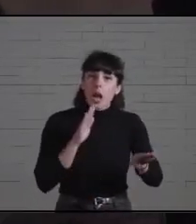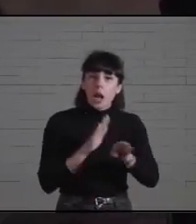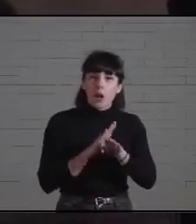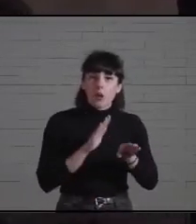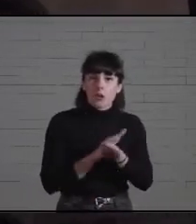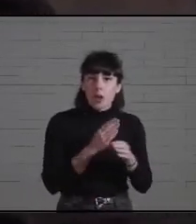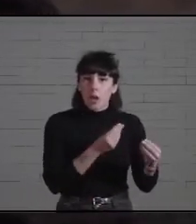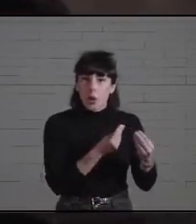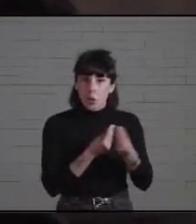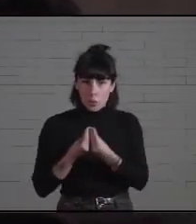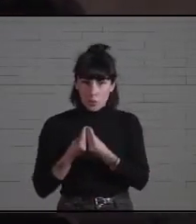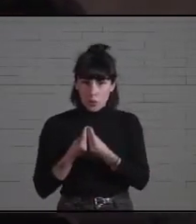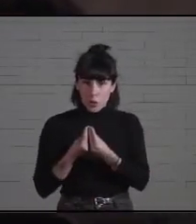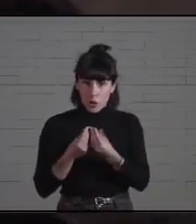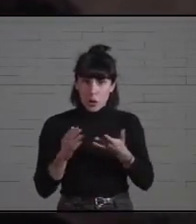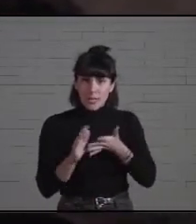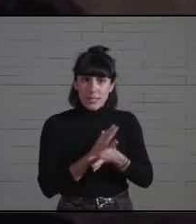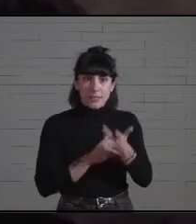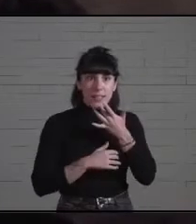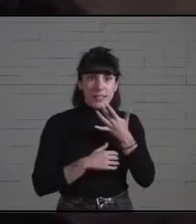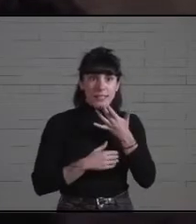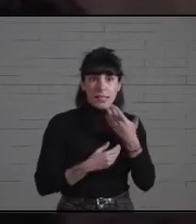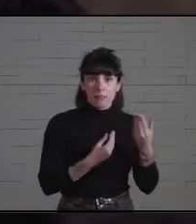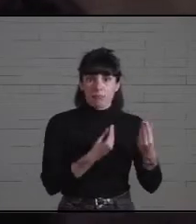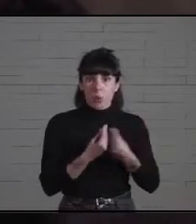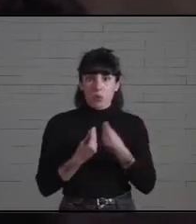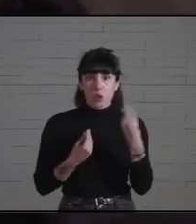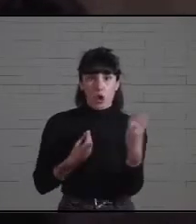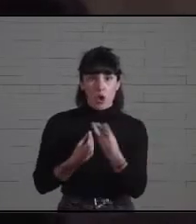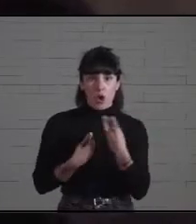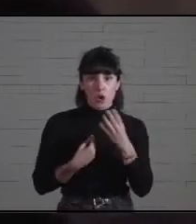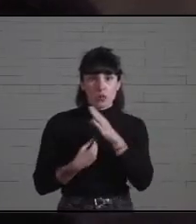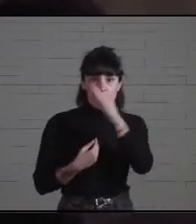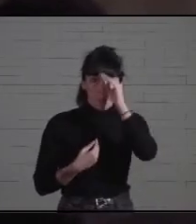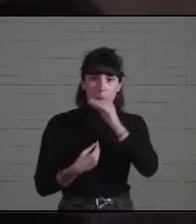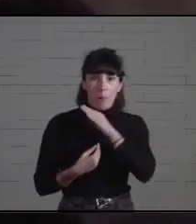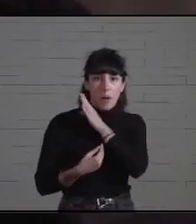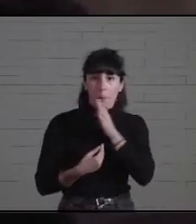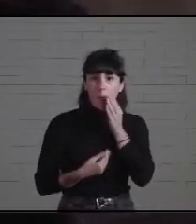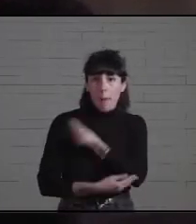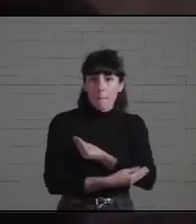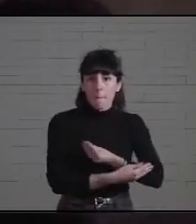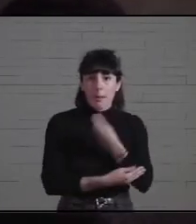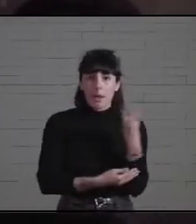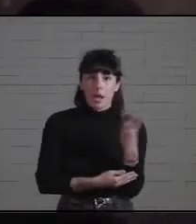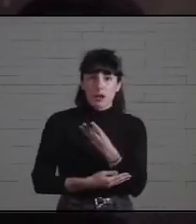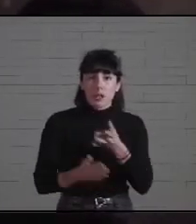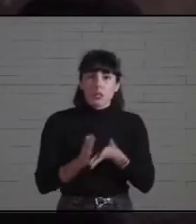problema de no aprendizaje, la corresponsabilidad y de poca eficiencia económica.